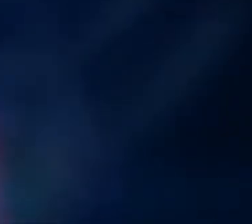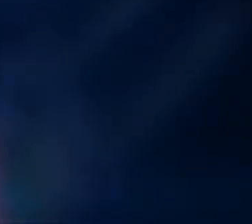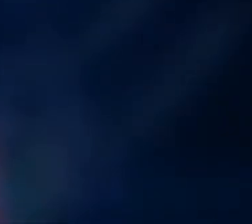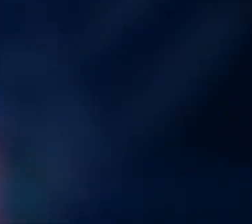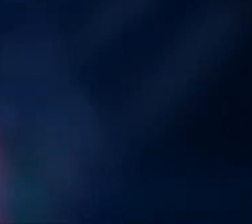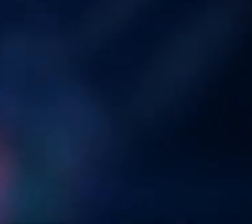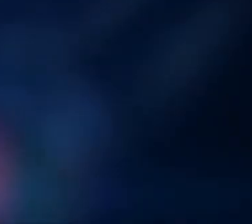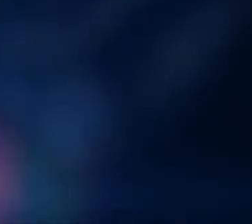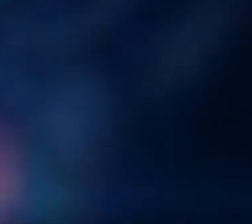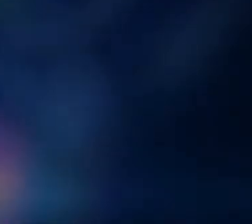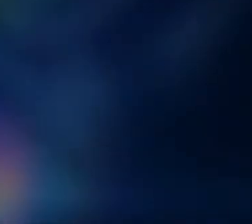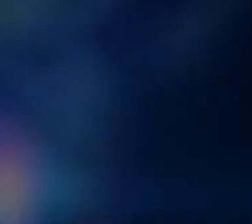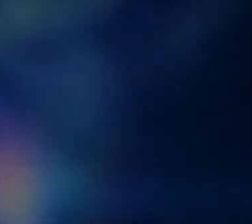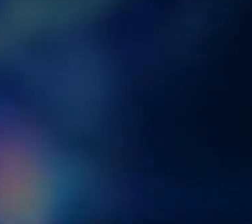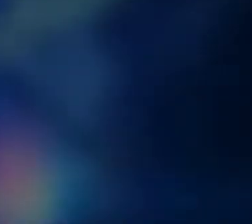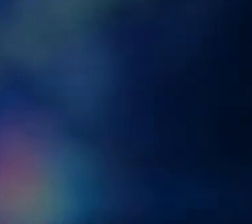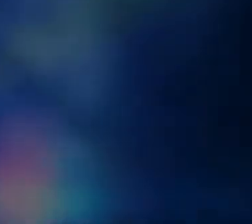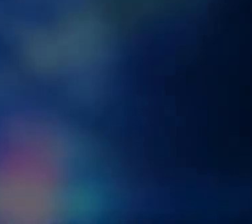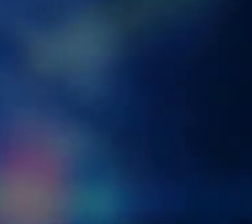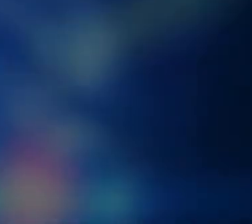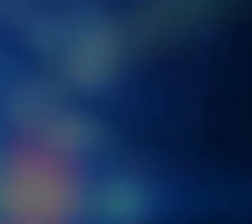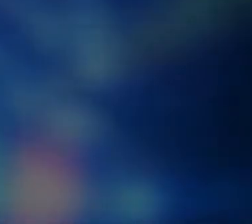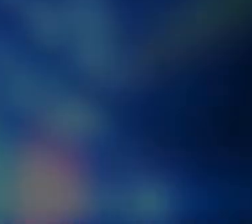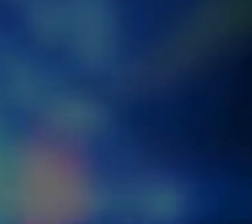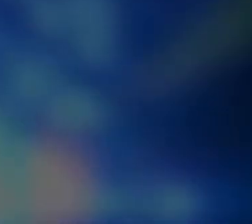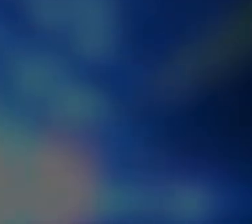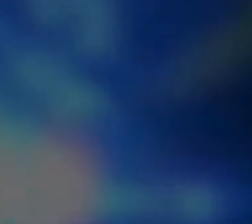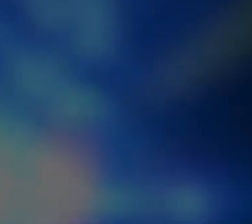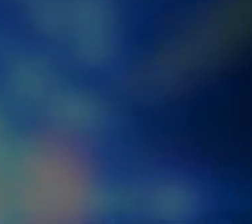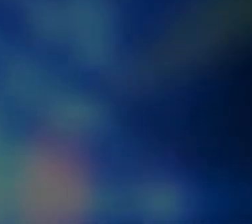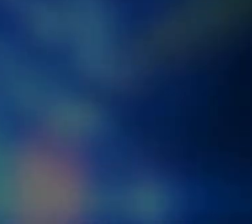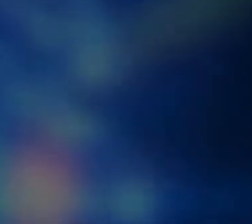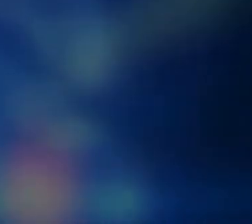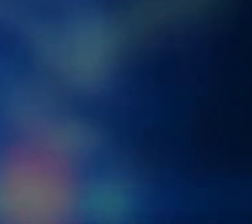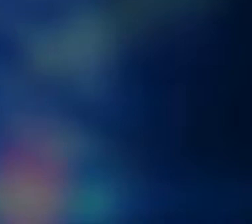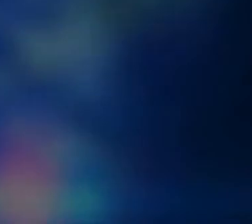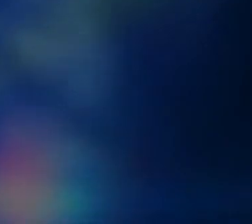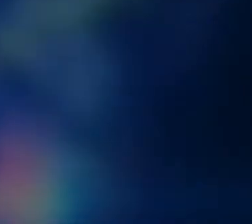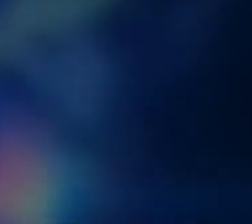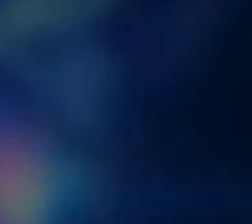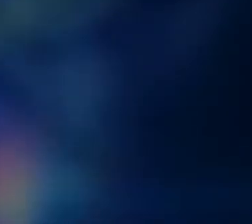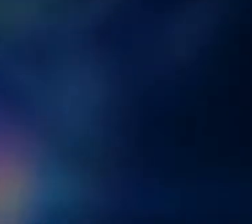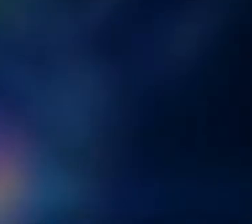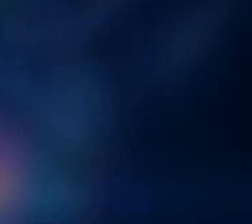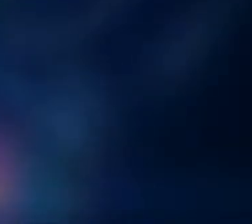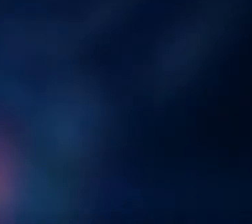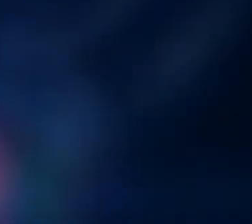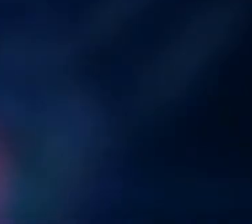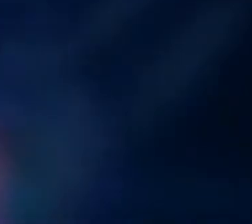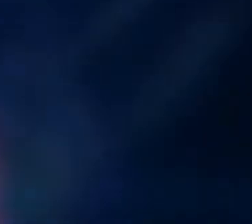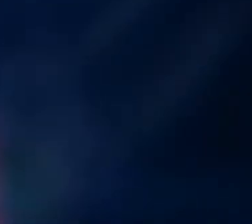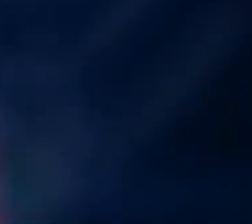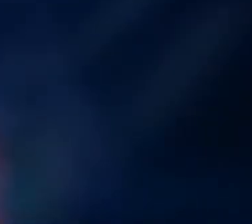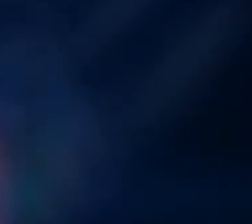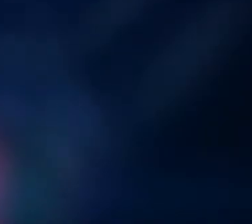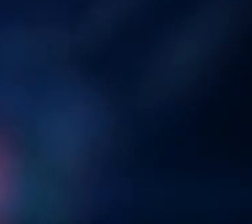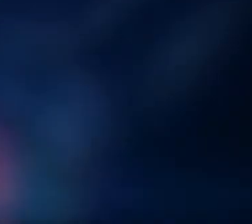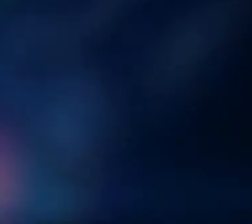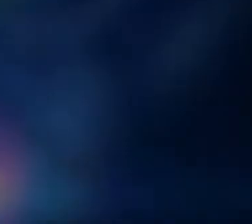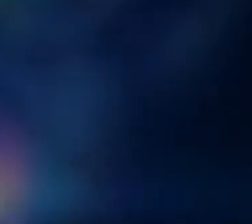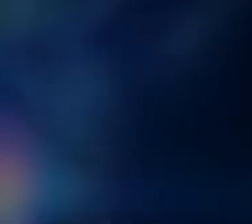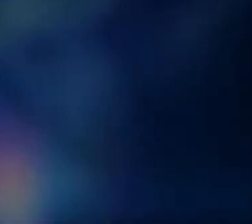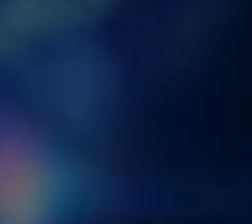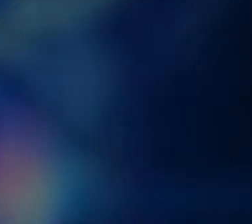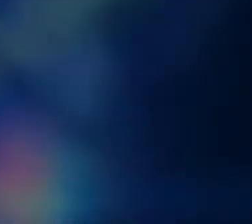57 años o más y para los hombres de 62 años o más. En el régimen público, se debe cumplir